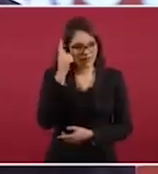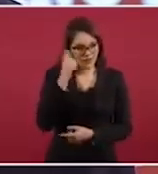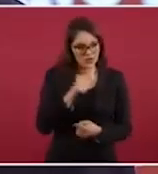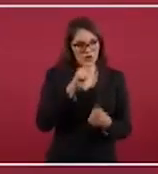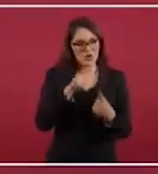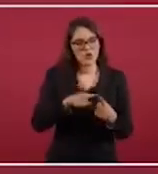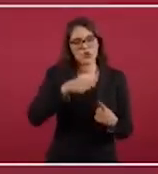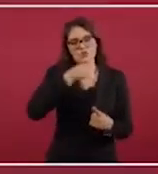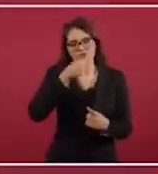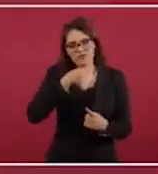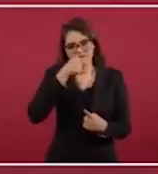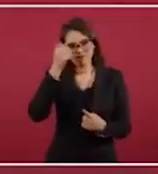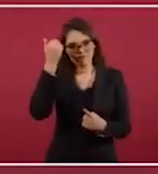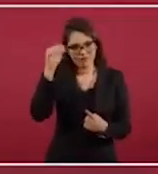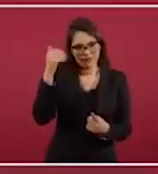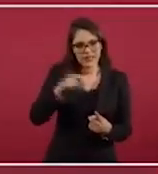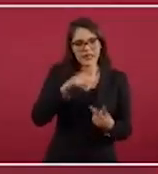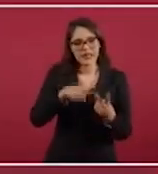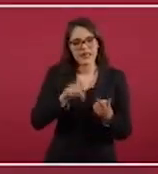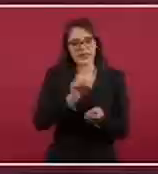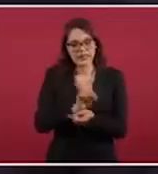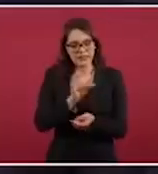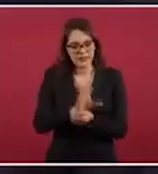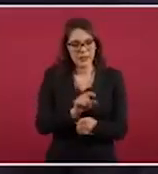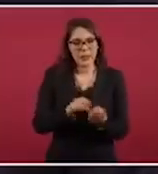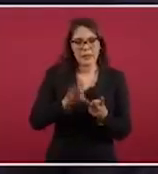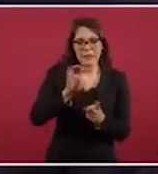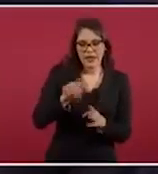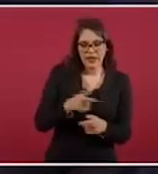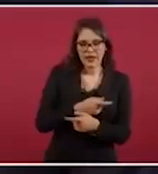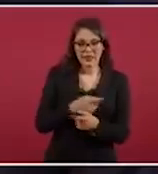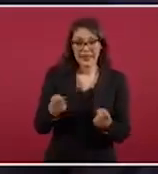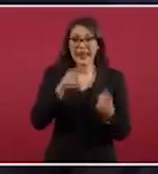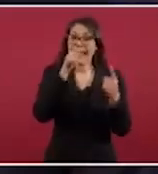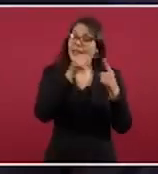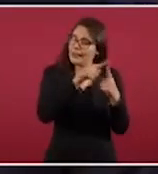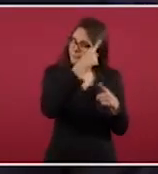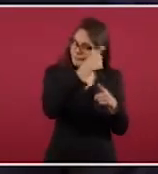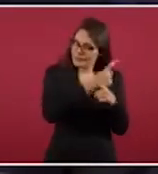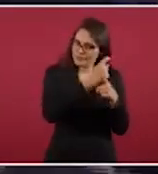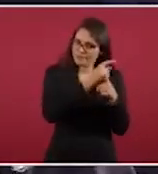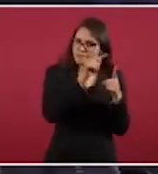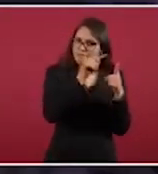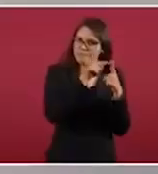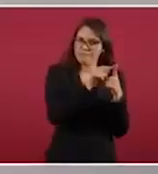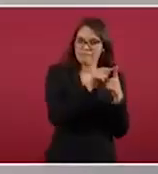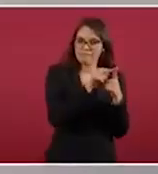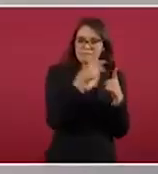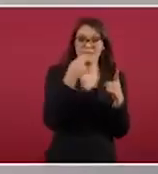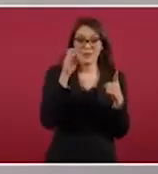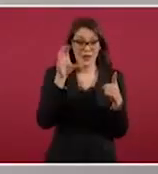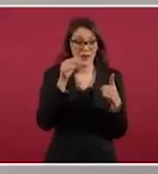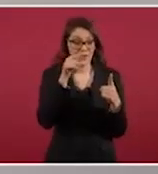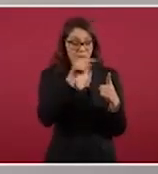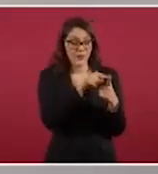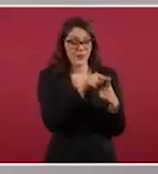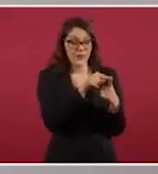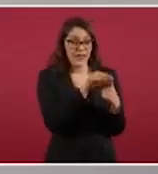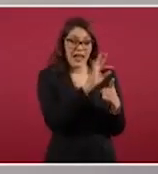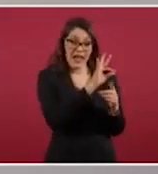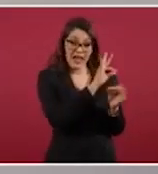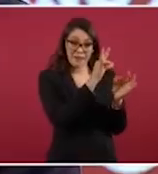las becas, para eso es el banco, en la primera etapa. Pero una vez que consolidemos ya